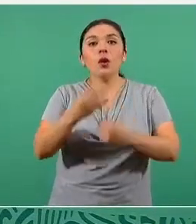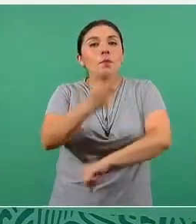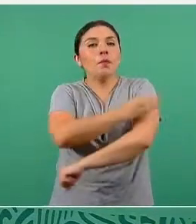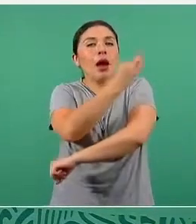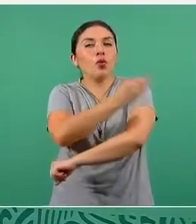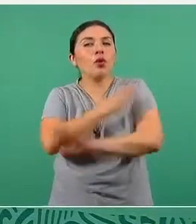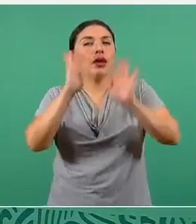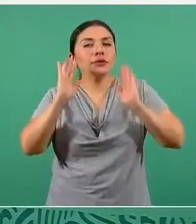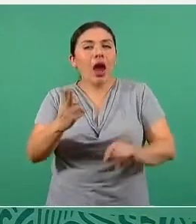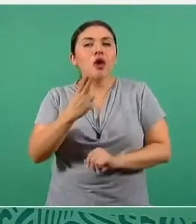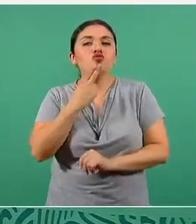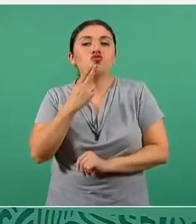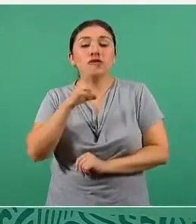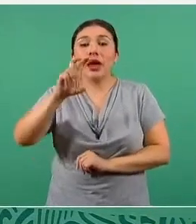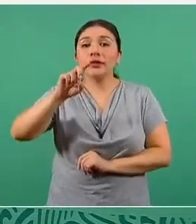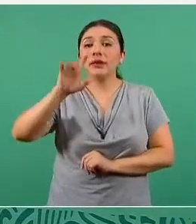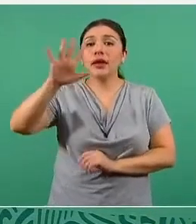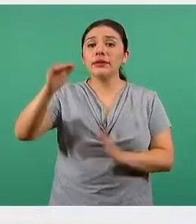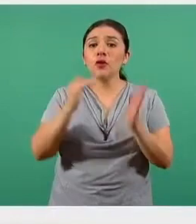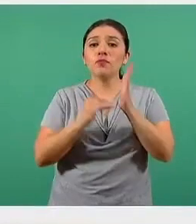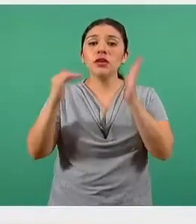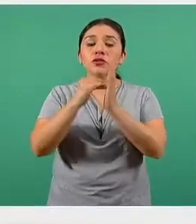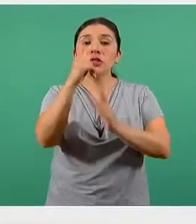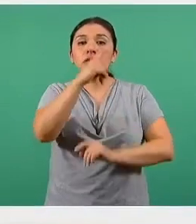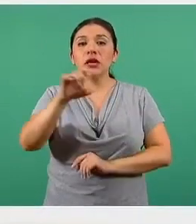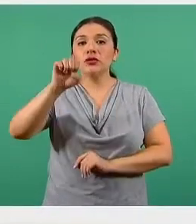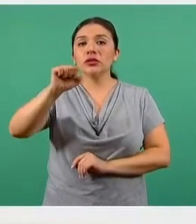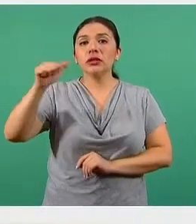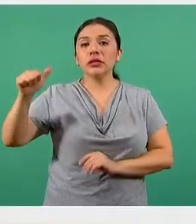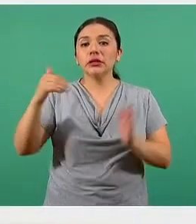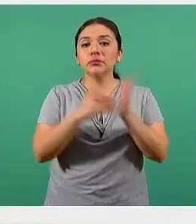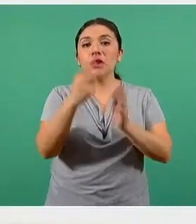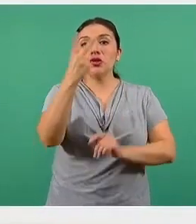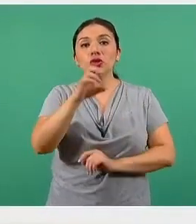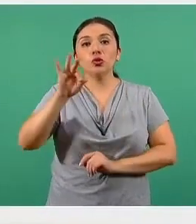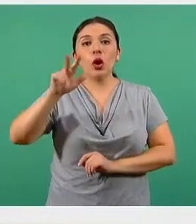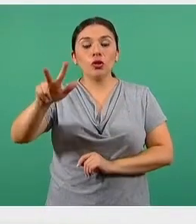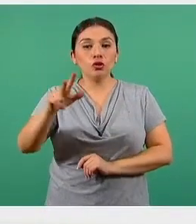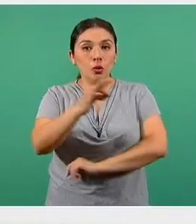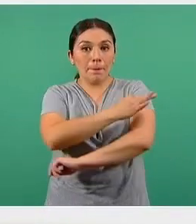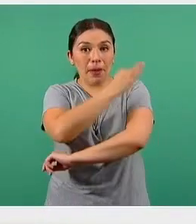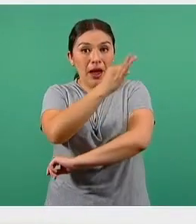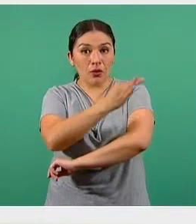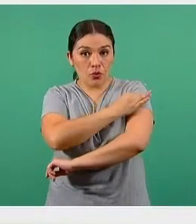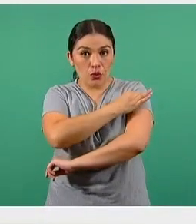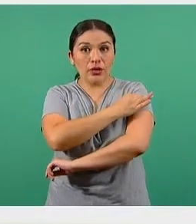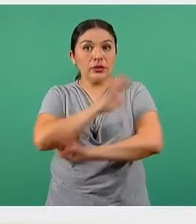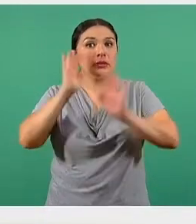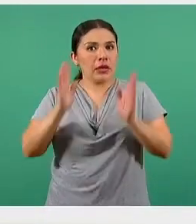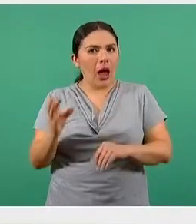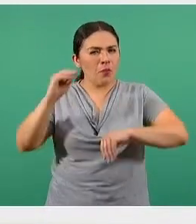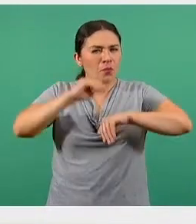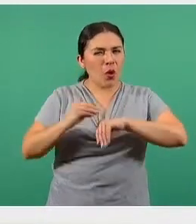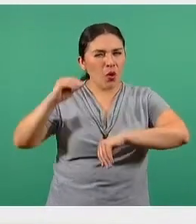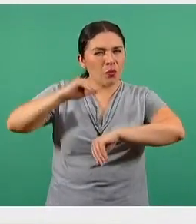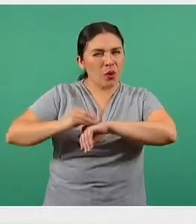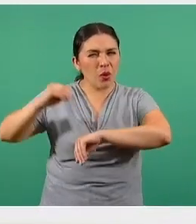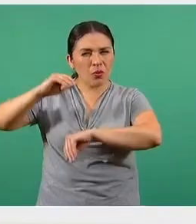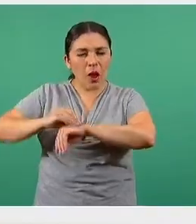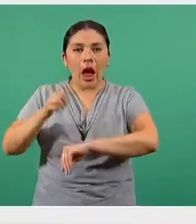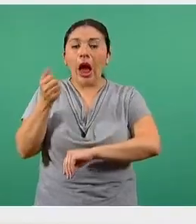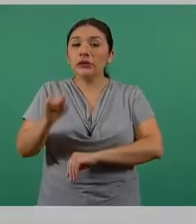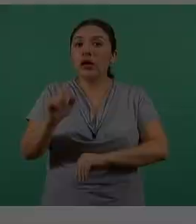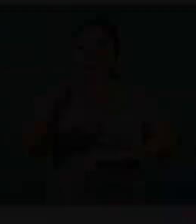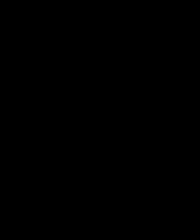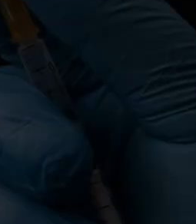utilizadas 35 millones 166 mil 248 dosis que se han aplicado en forma